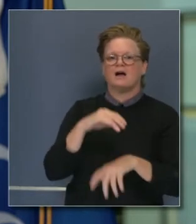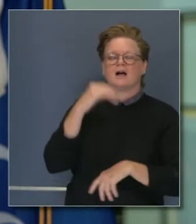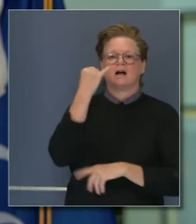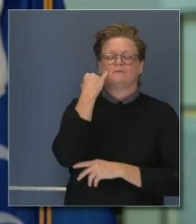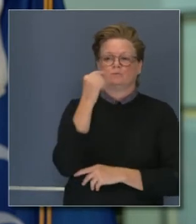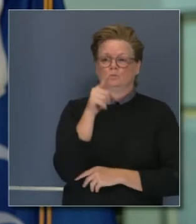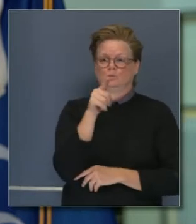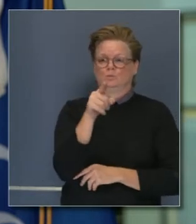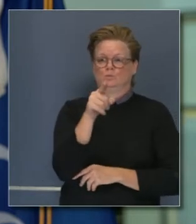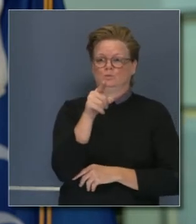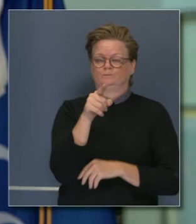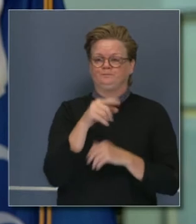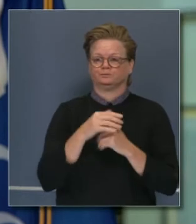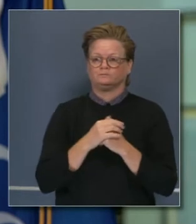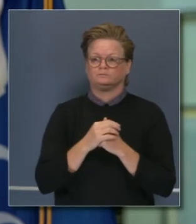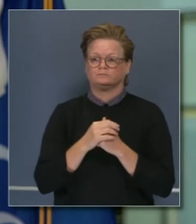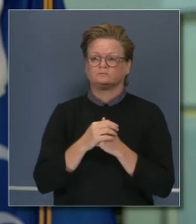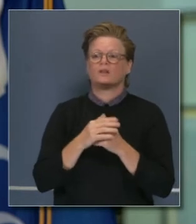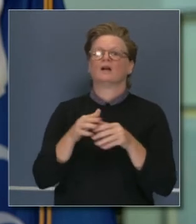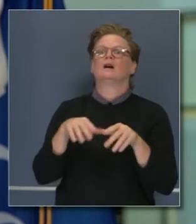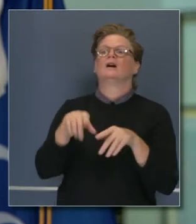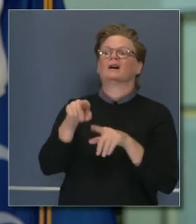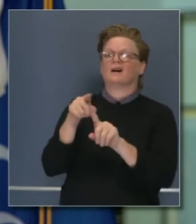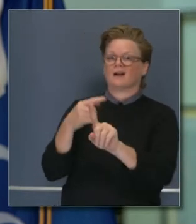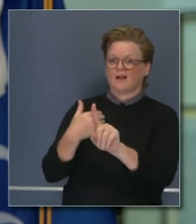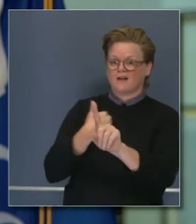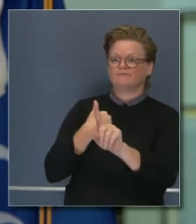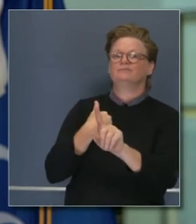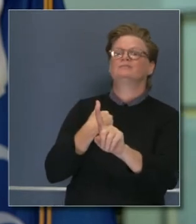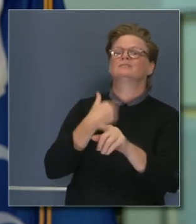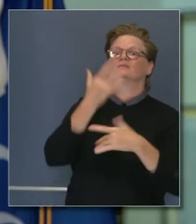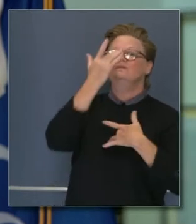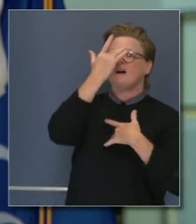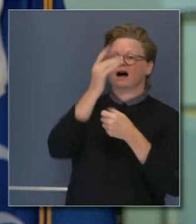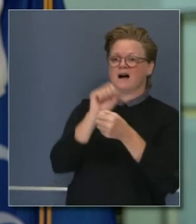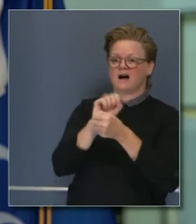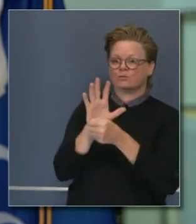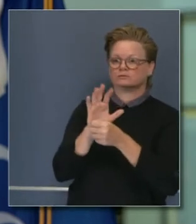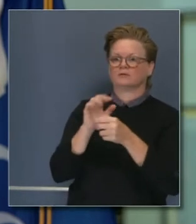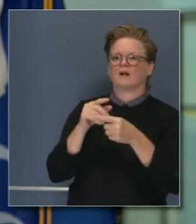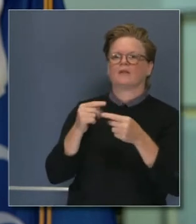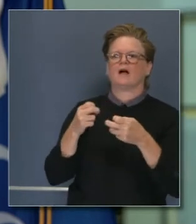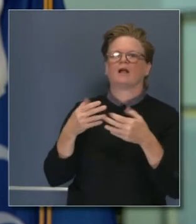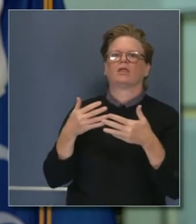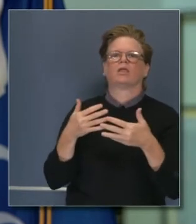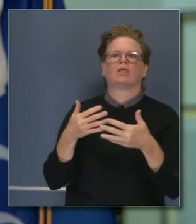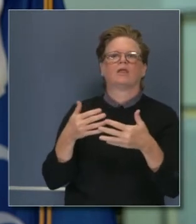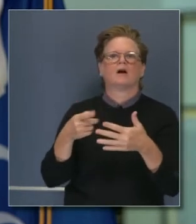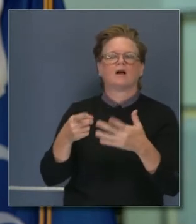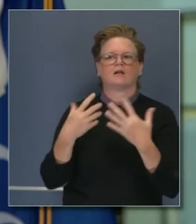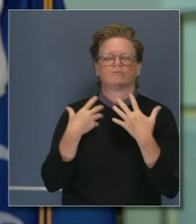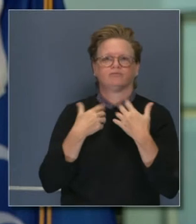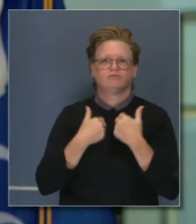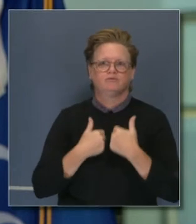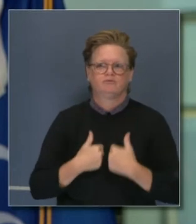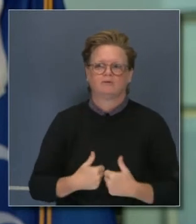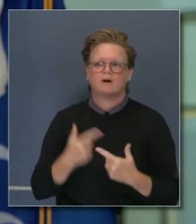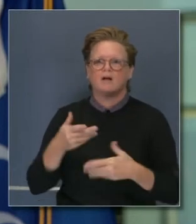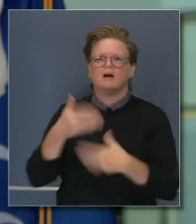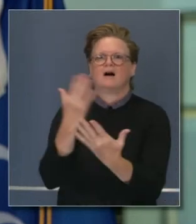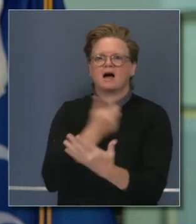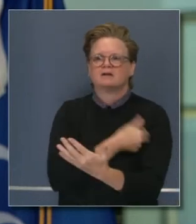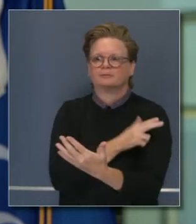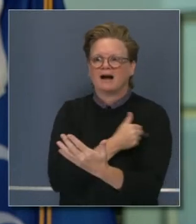que probablemente pueda terminar el individuo en un hospital 3-4 semanas en el futuro. Así que si realmente queremos estar